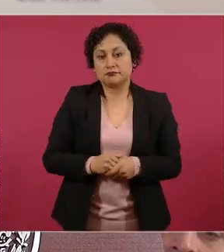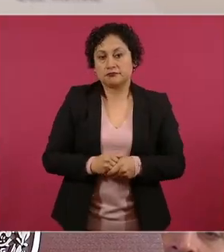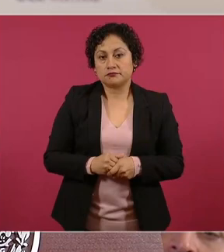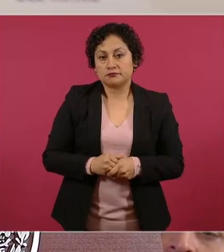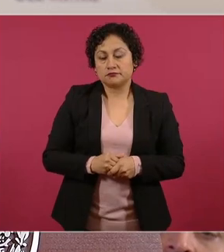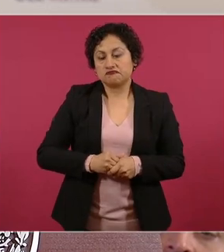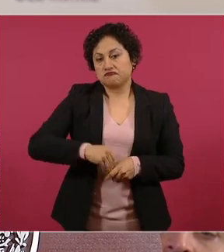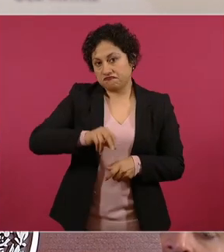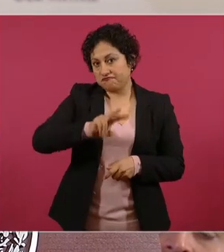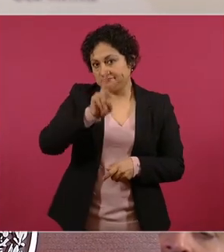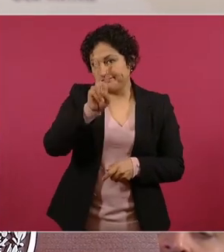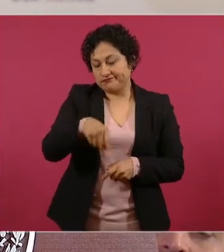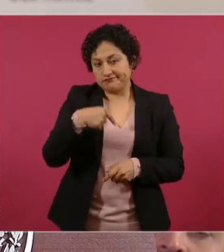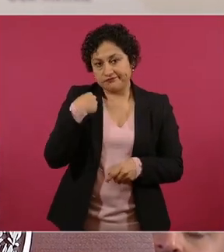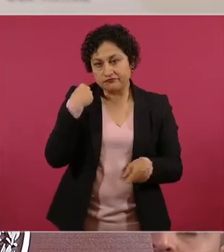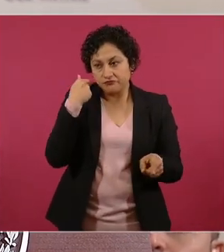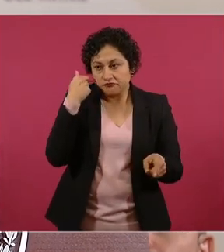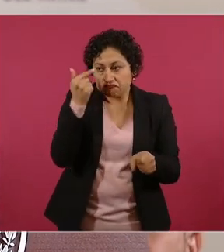muy despiertos, muy